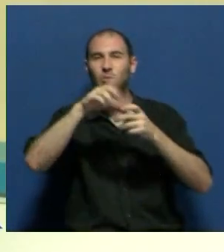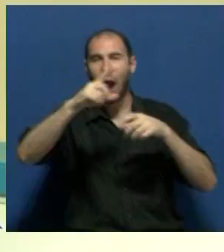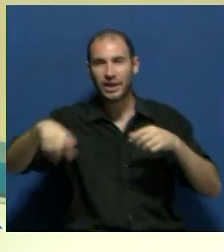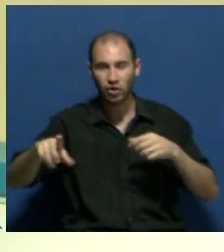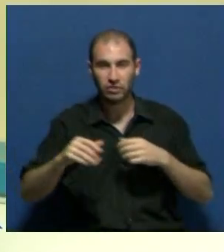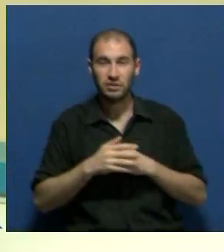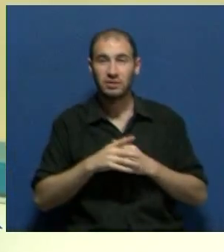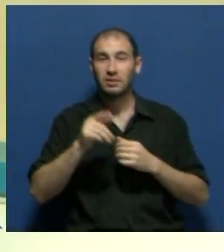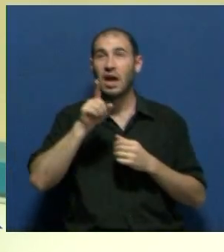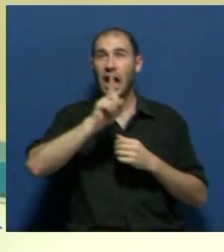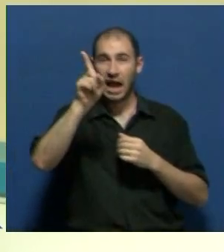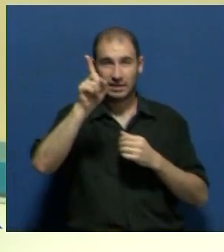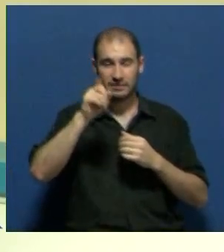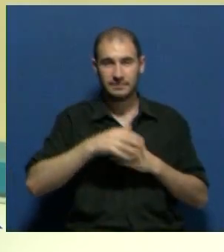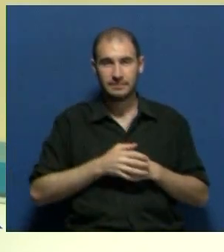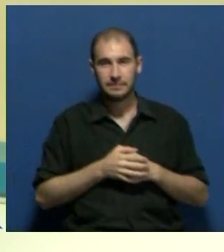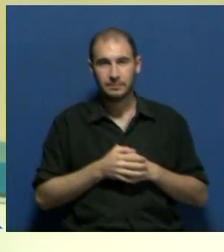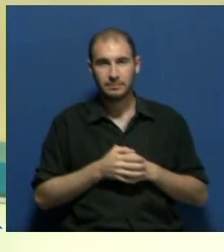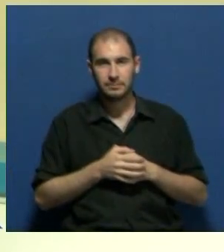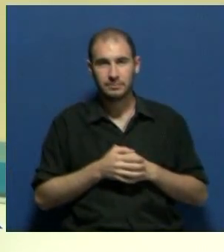Acuario actualmente está